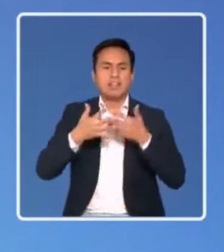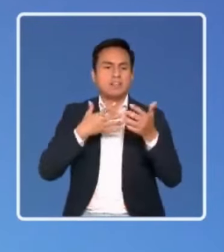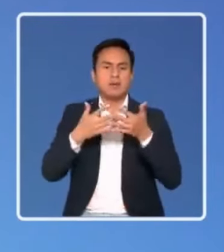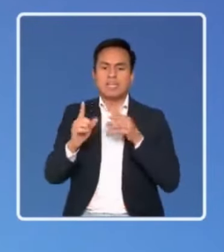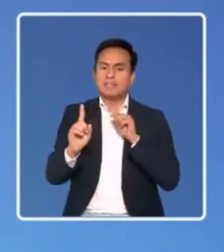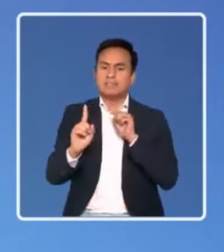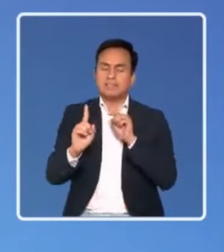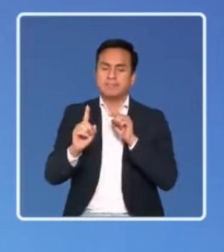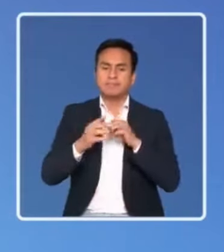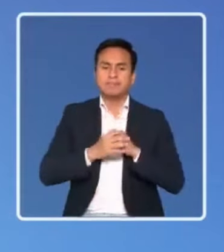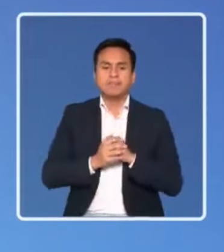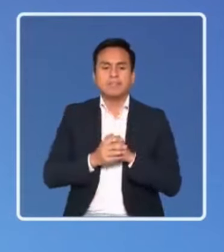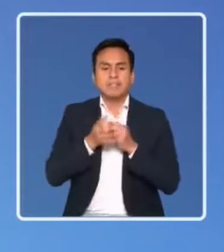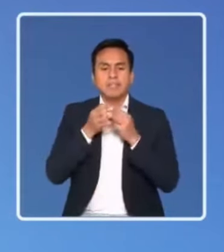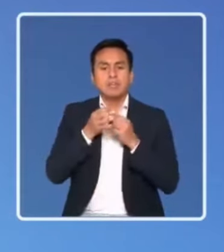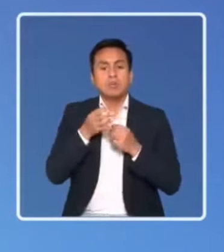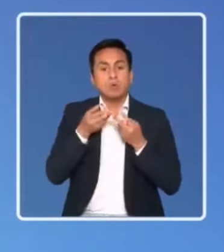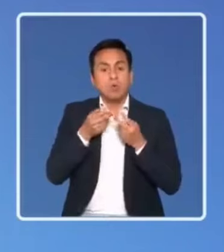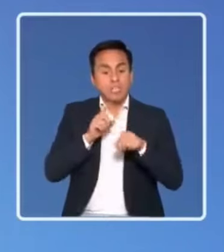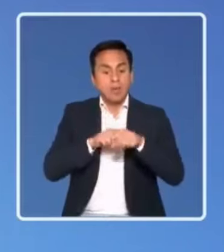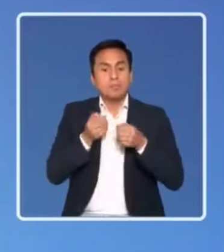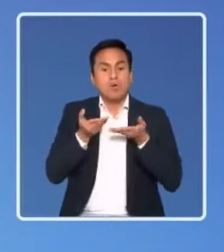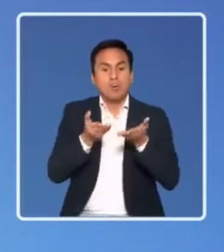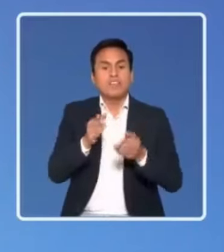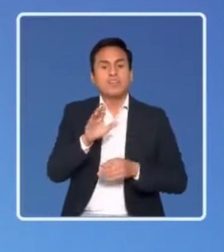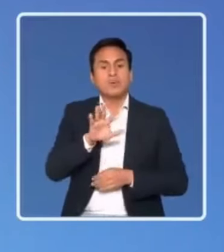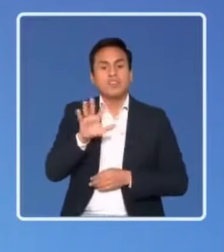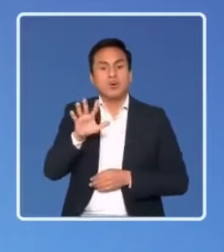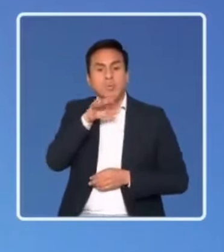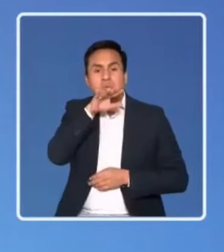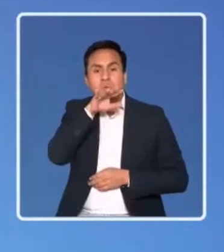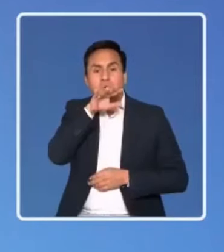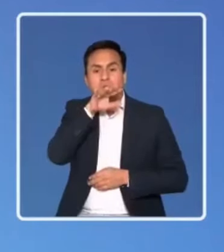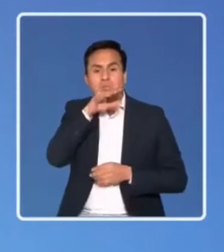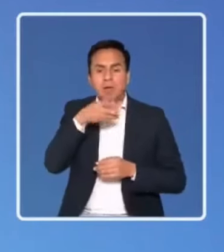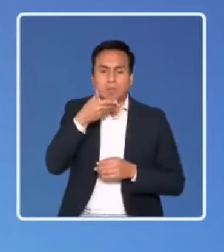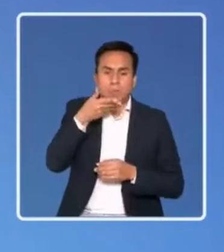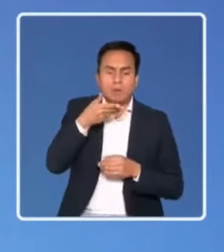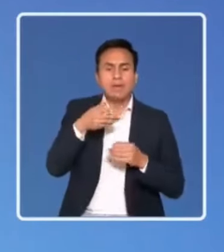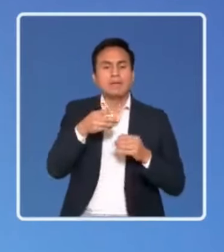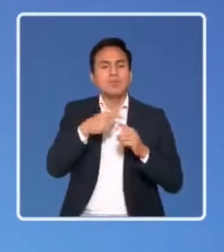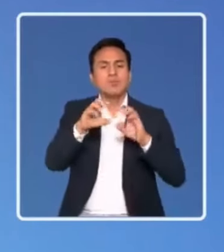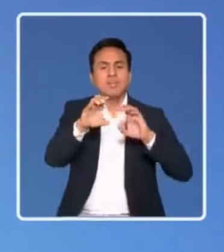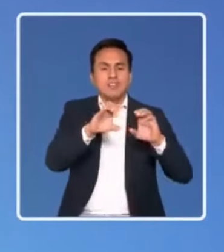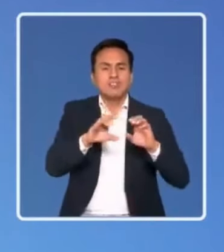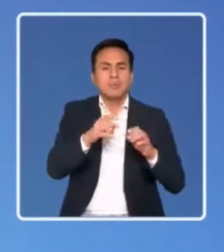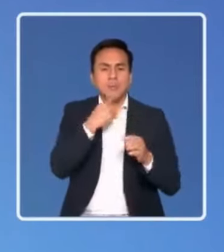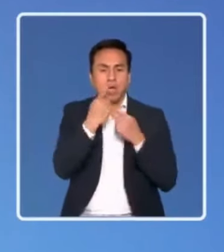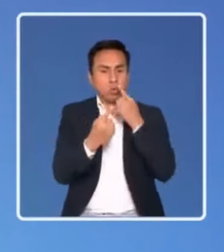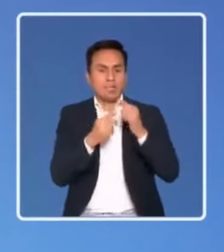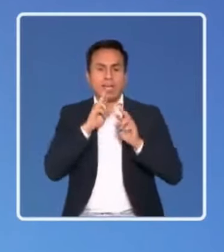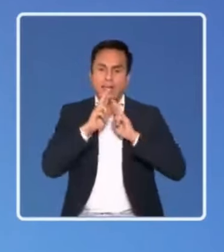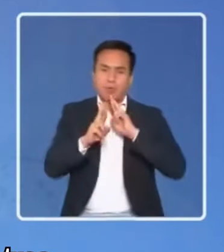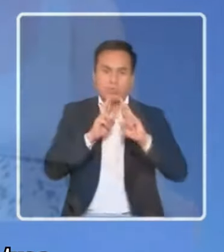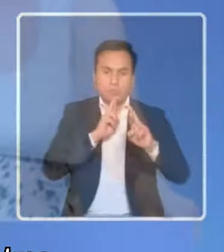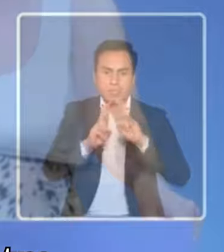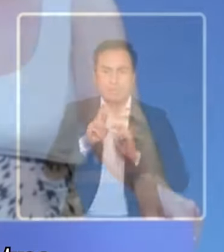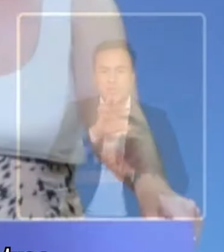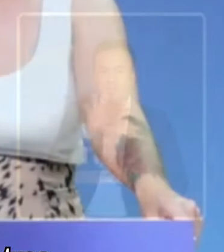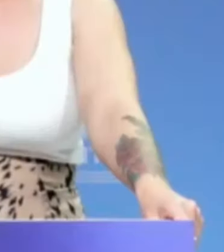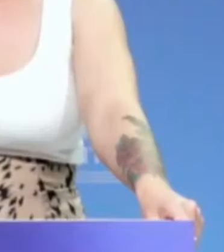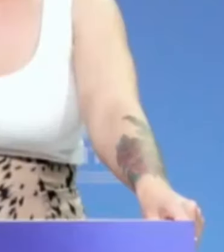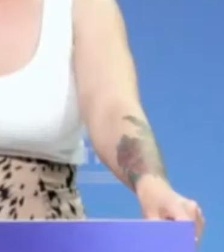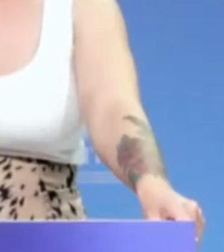transparencia le dedicó 55 minutos a los medios de comunicación para responder preguntas en